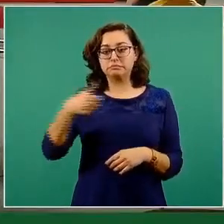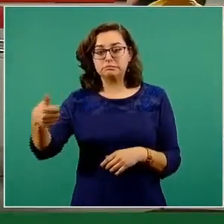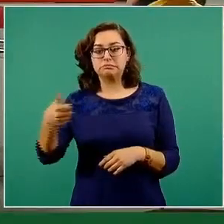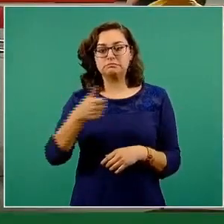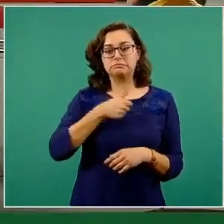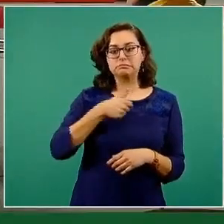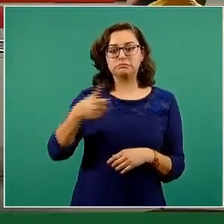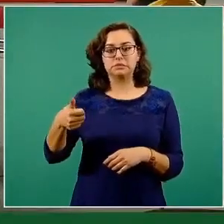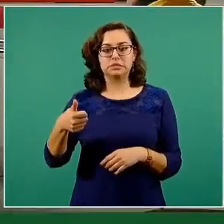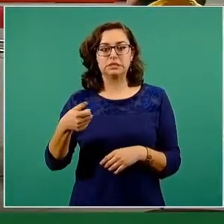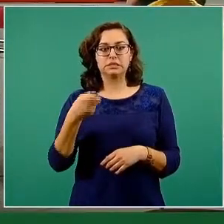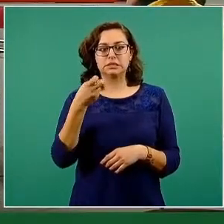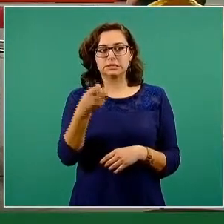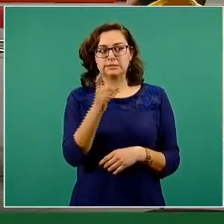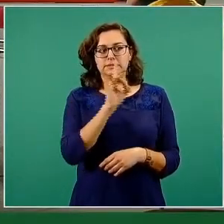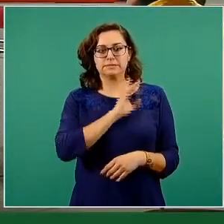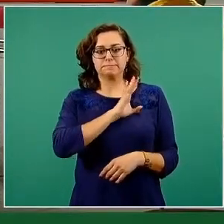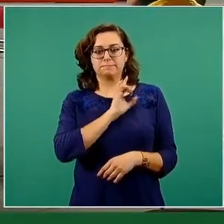al respecto.